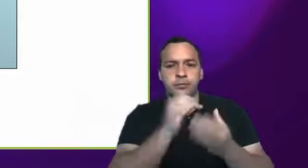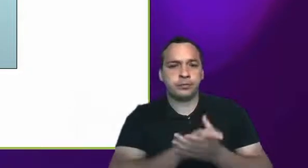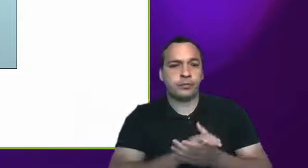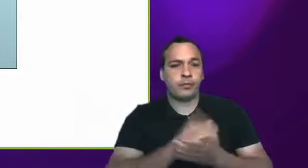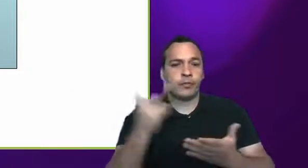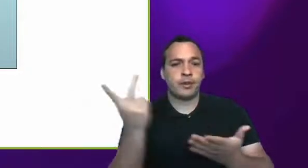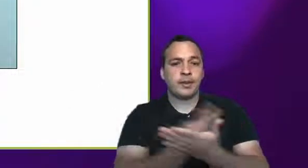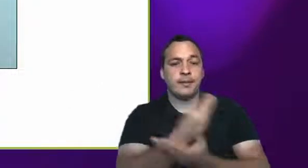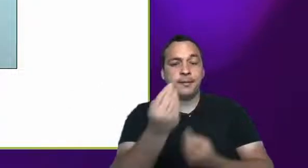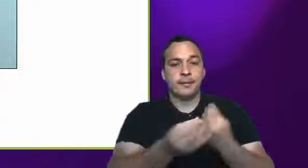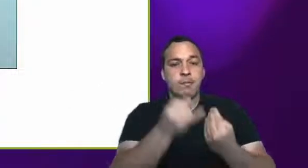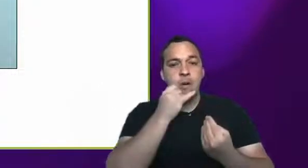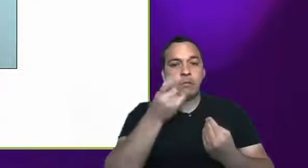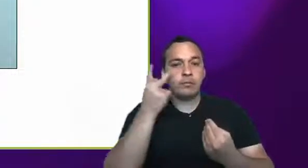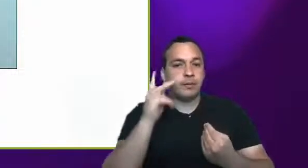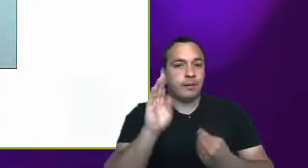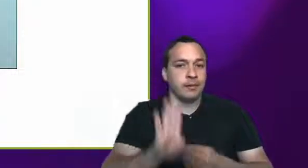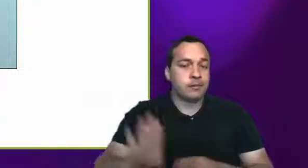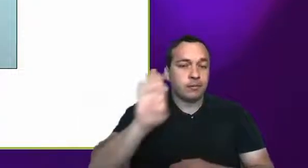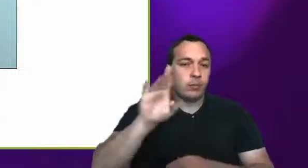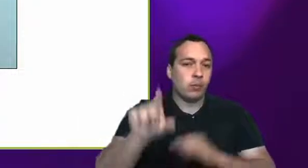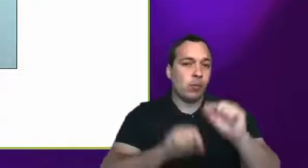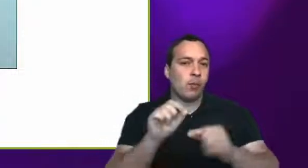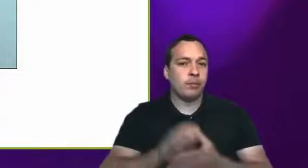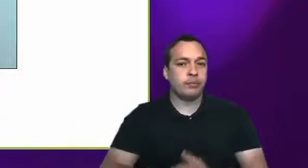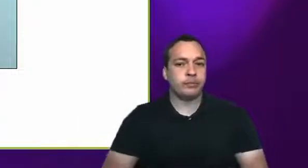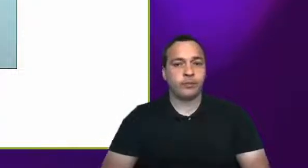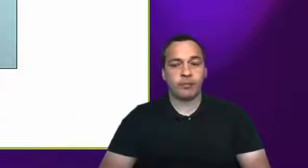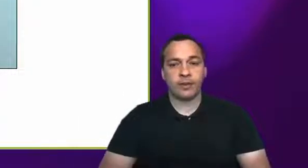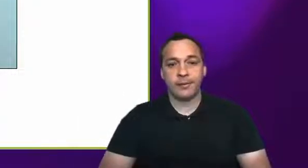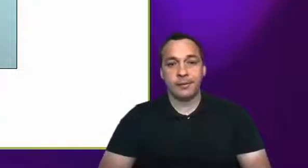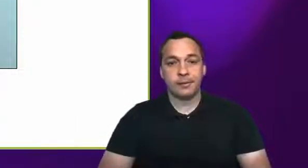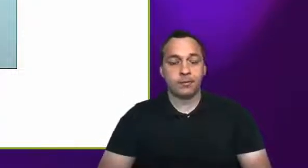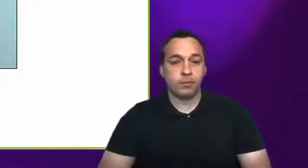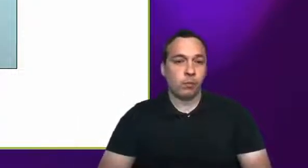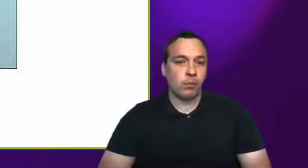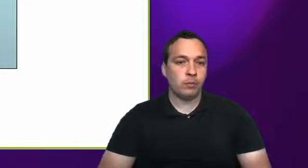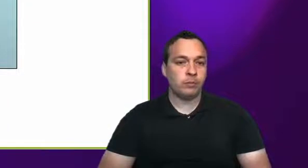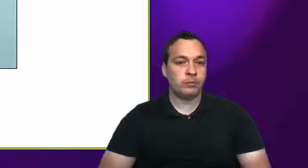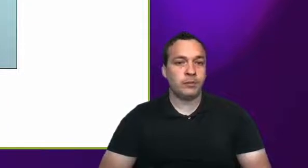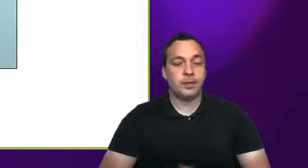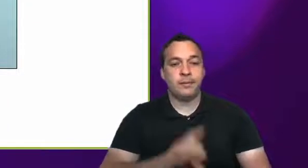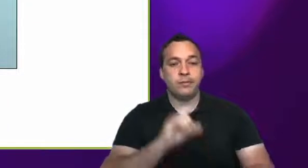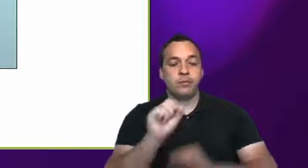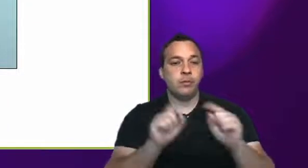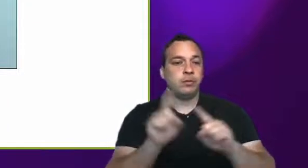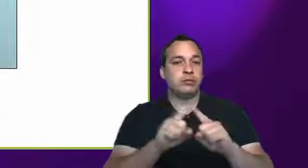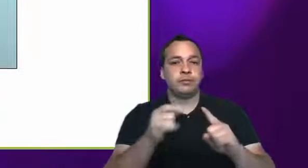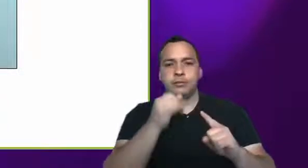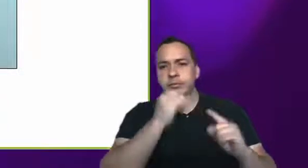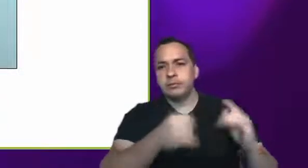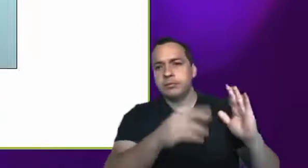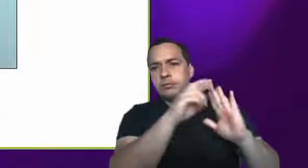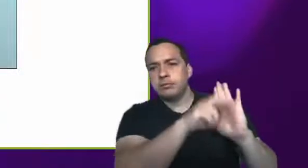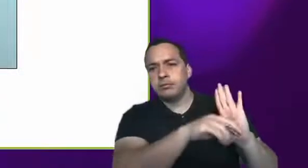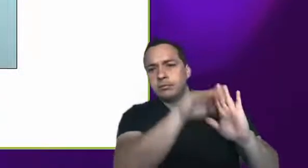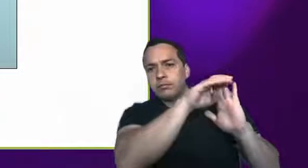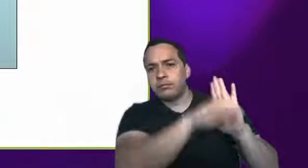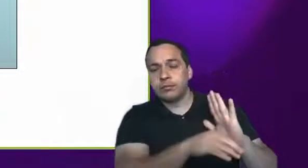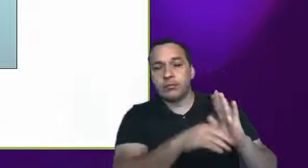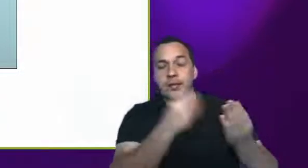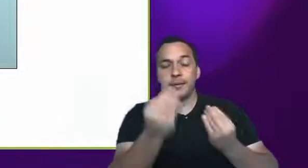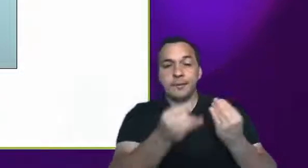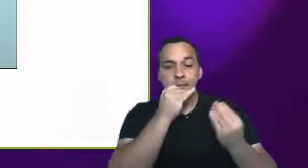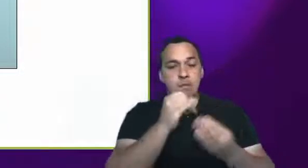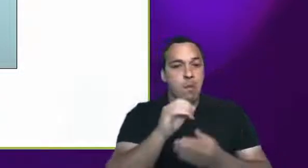vista biológico durante este periodo. Y la edad, aunque es un criterio, digamos, relativo,